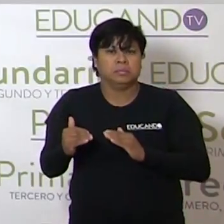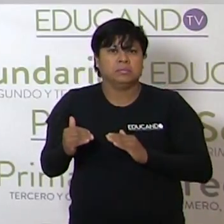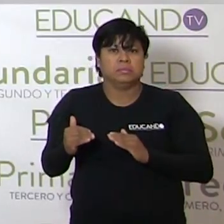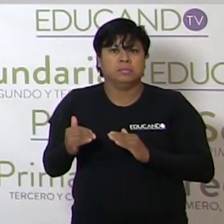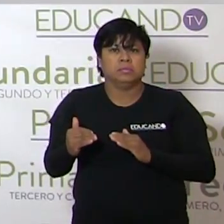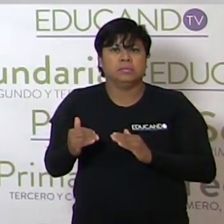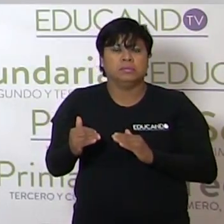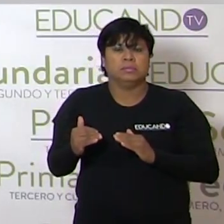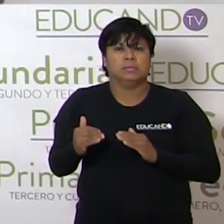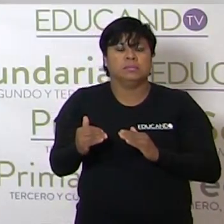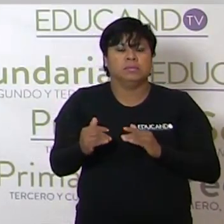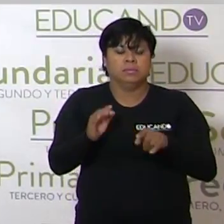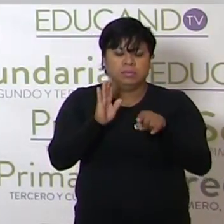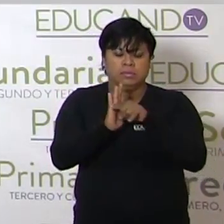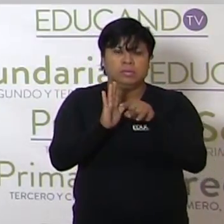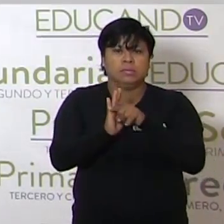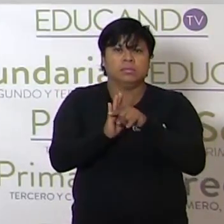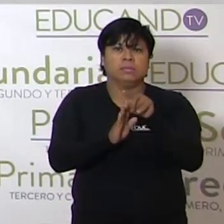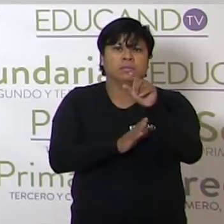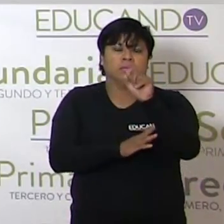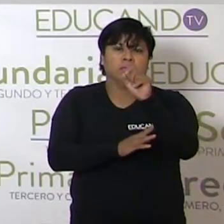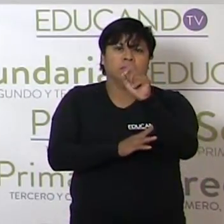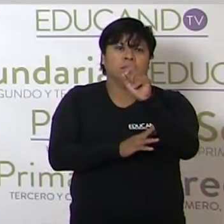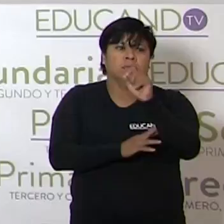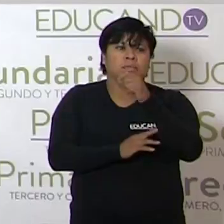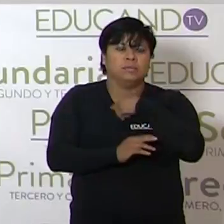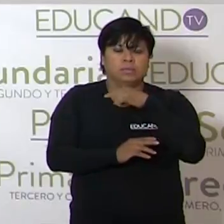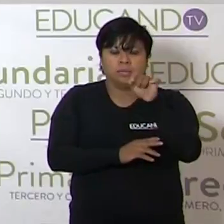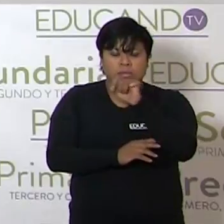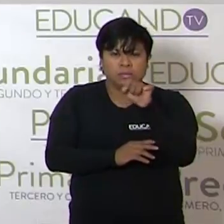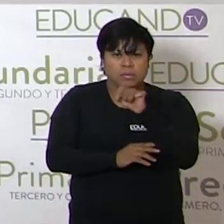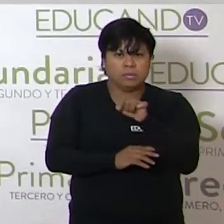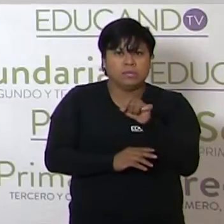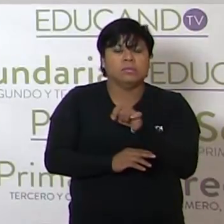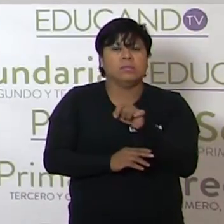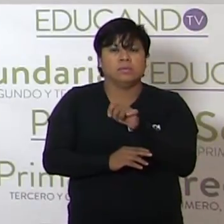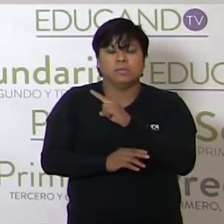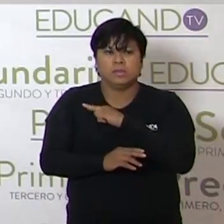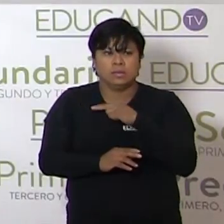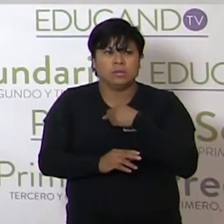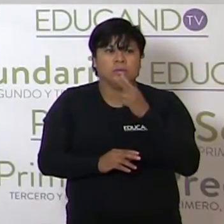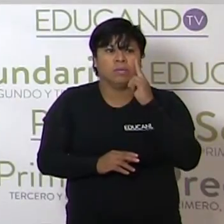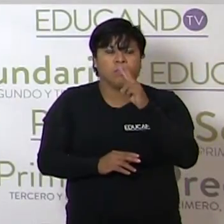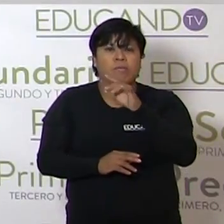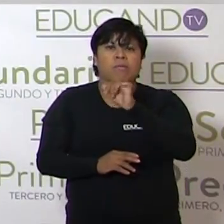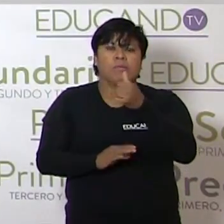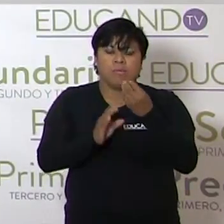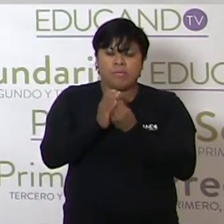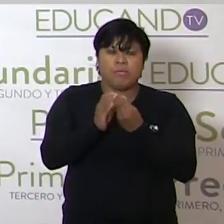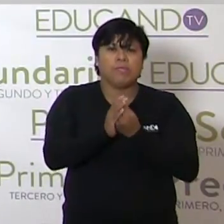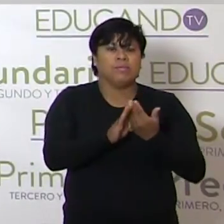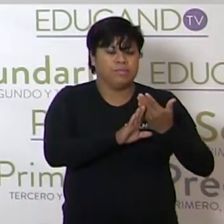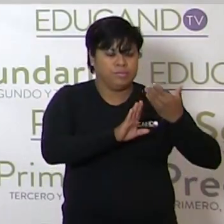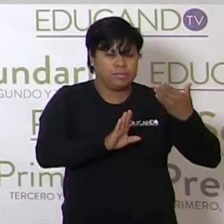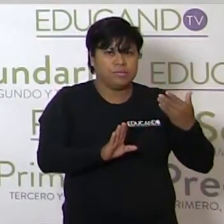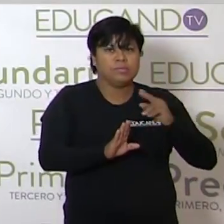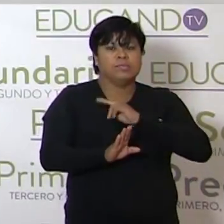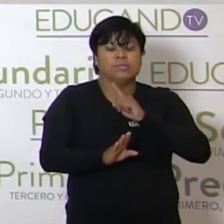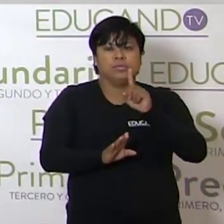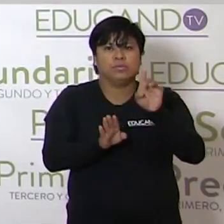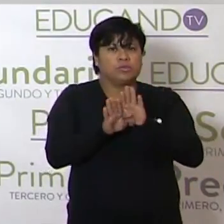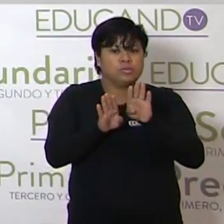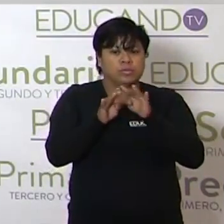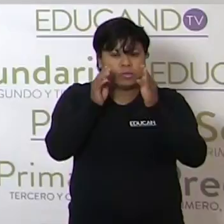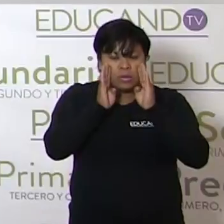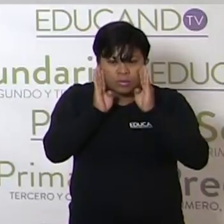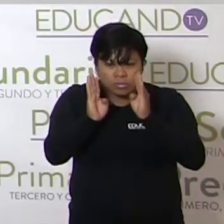Y vamos a hacer la resta. En este caso no estamos viendo los algoritmos, nada más estamos desarrollando. Y en otras sesiones anteriores estuvimos enfocándonos en el